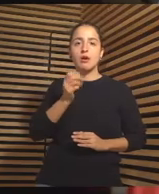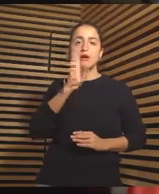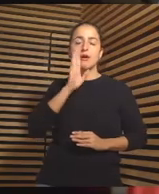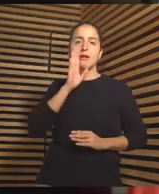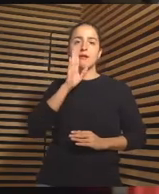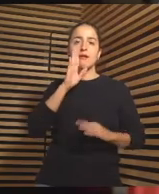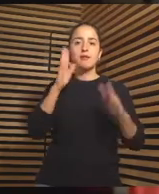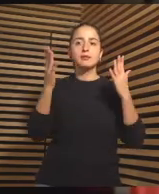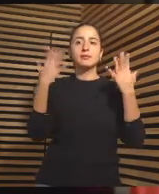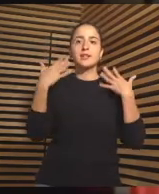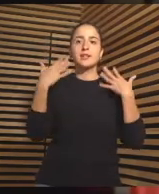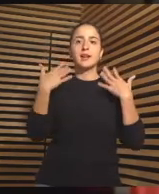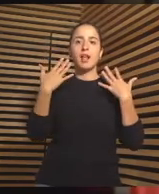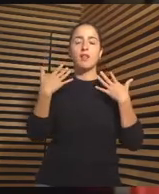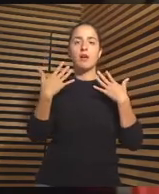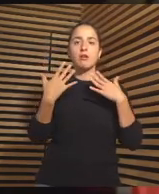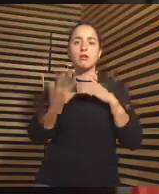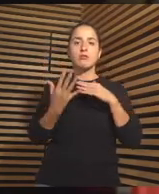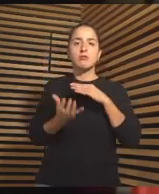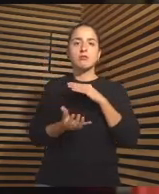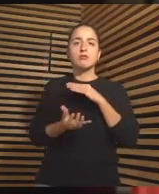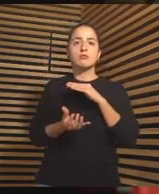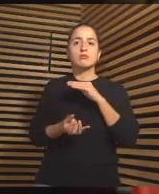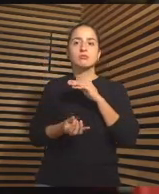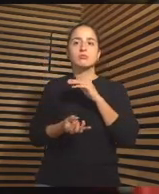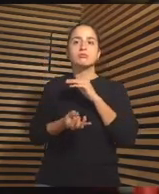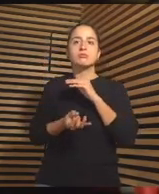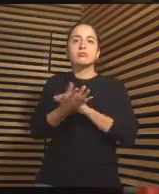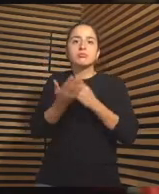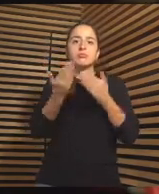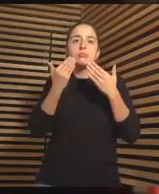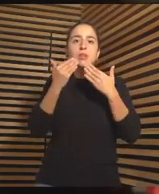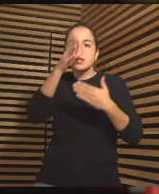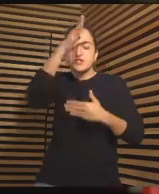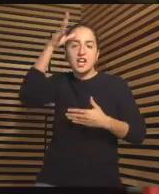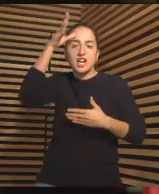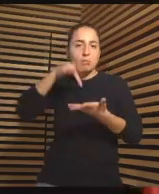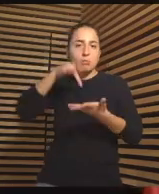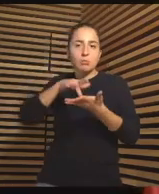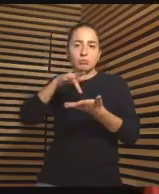que se producía en verano, aprovechando el buen tiempo.